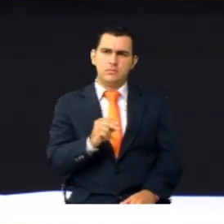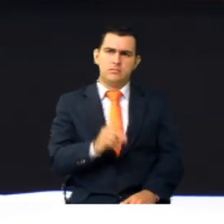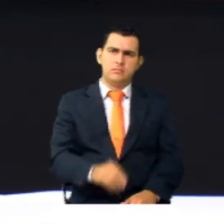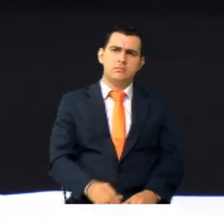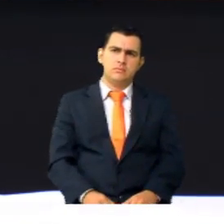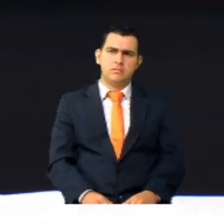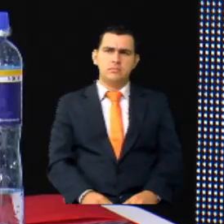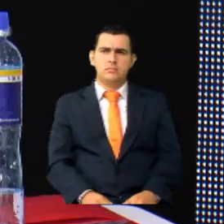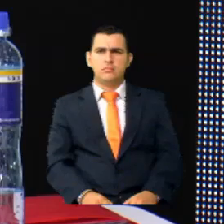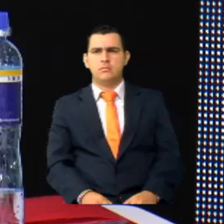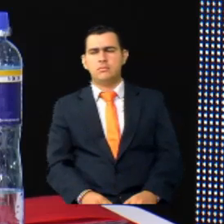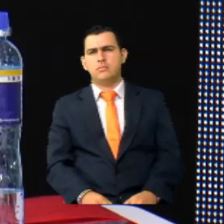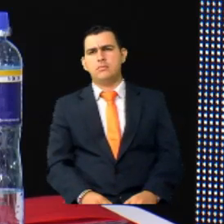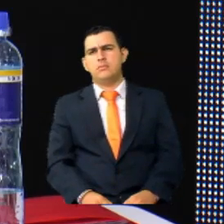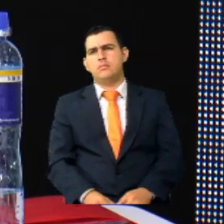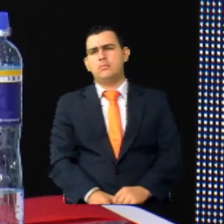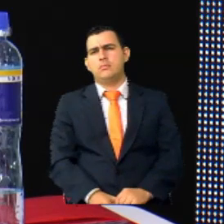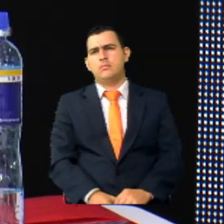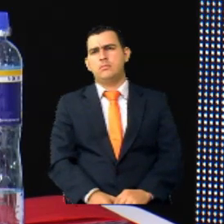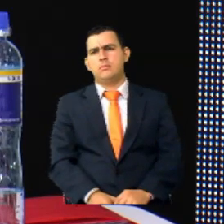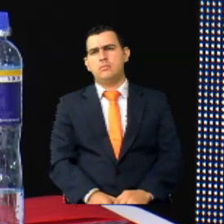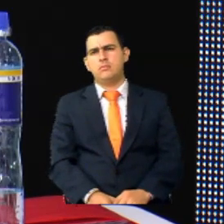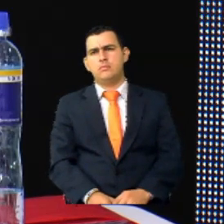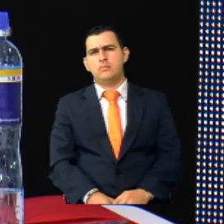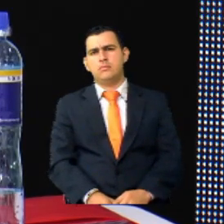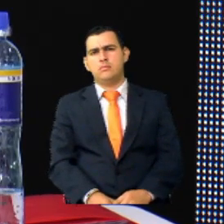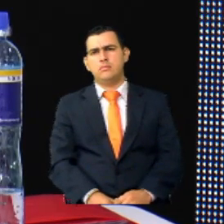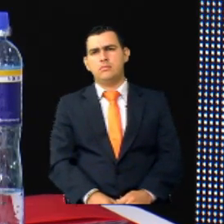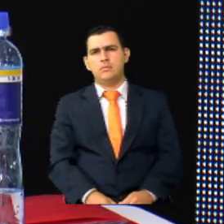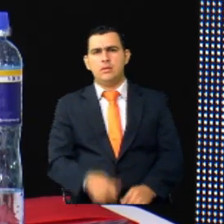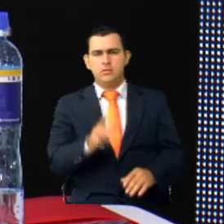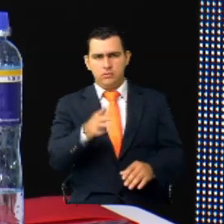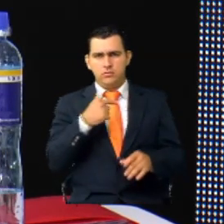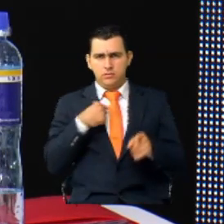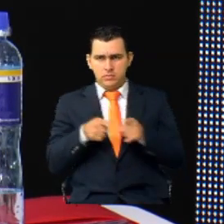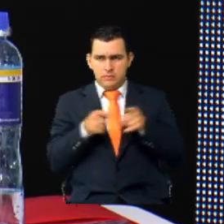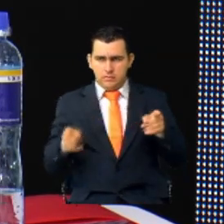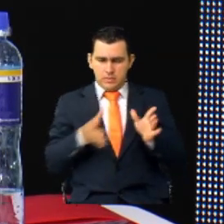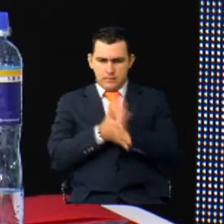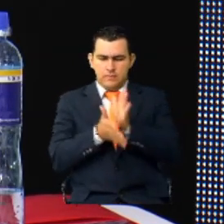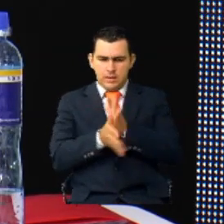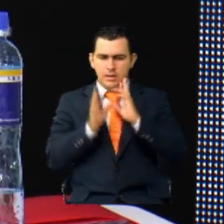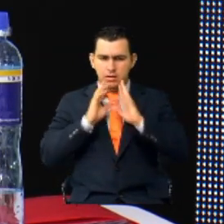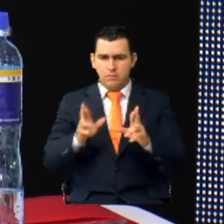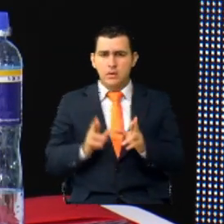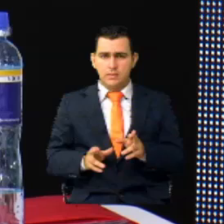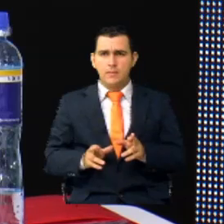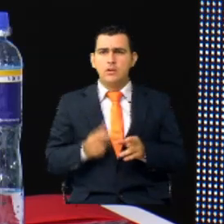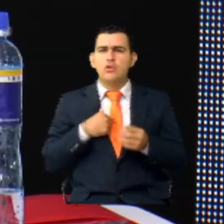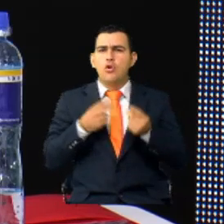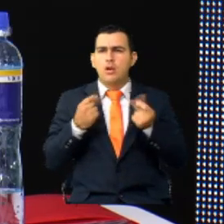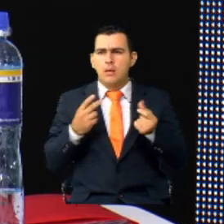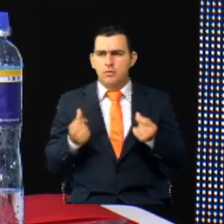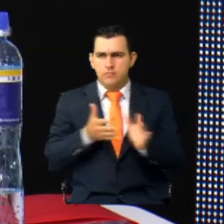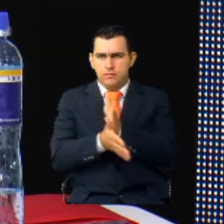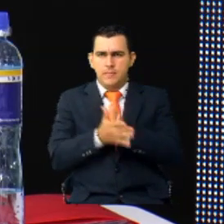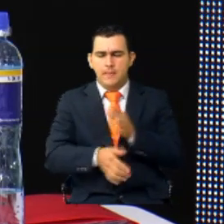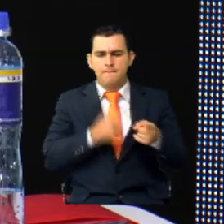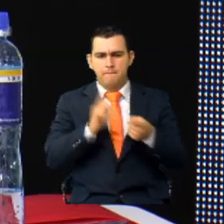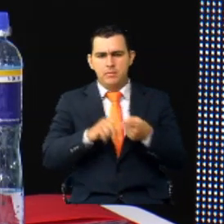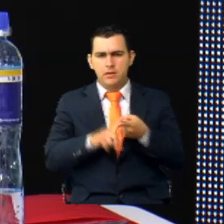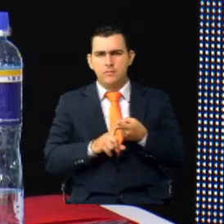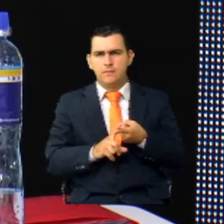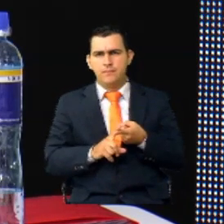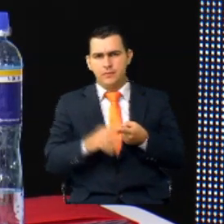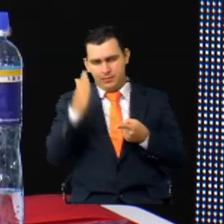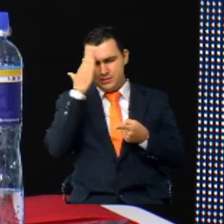cifras? Bueno, la pregunta da como para dos minutos, pero Jonathan, le voy a contestar rápidamente. La primera, y